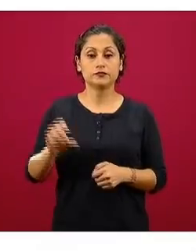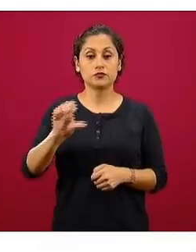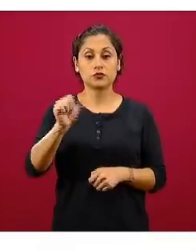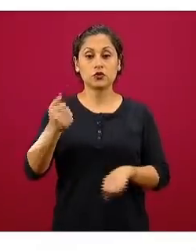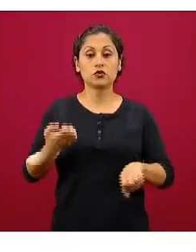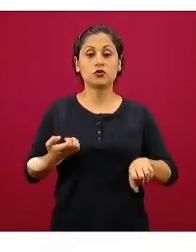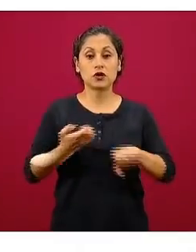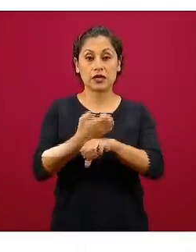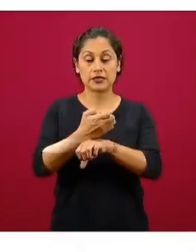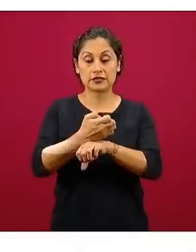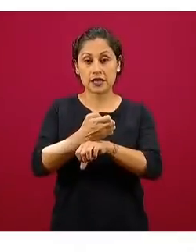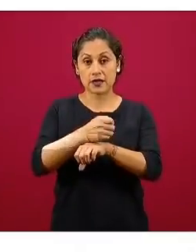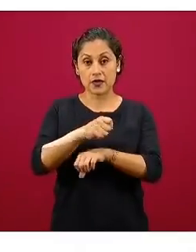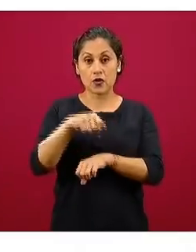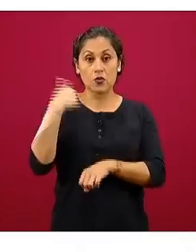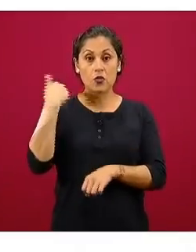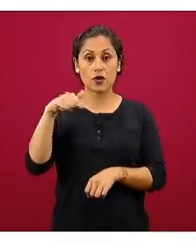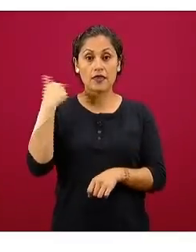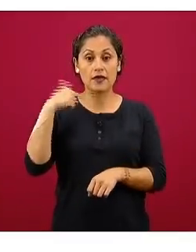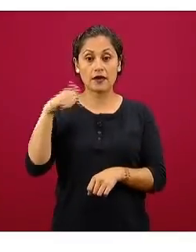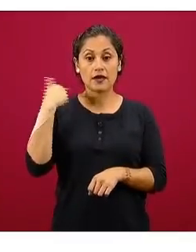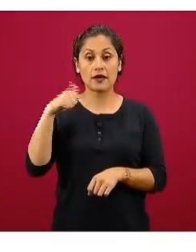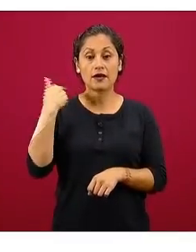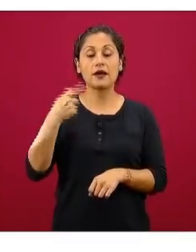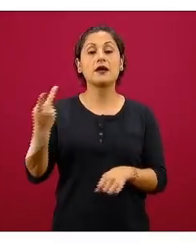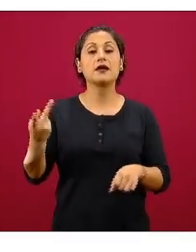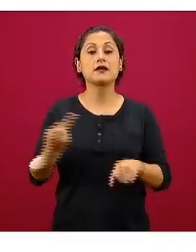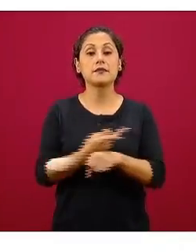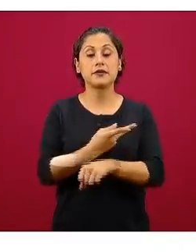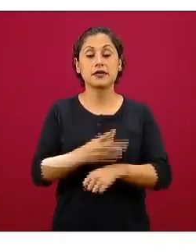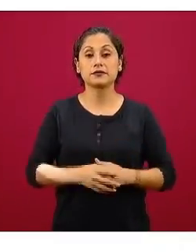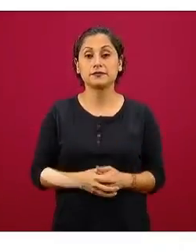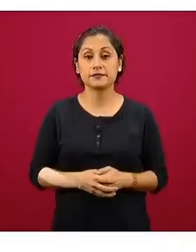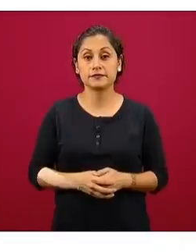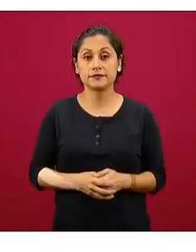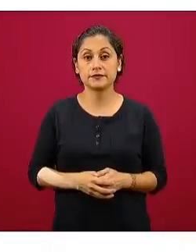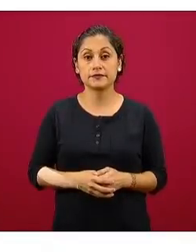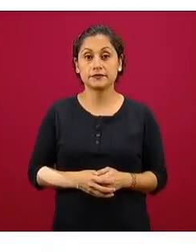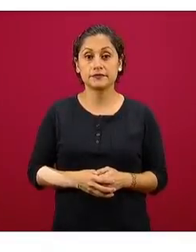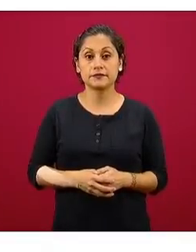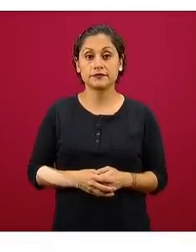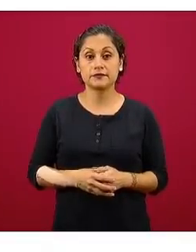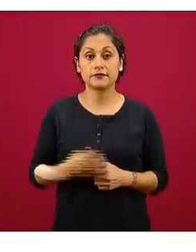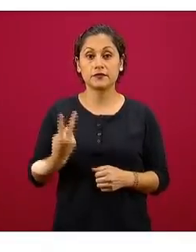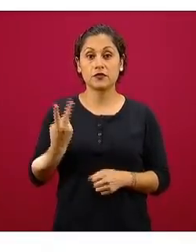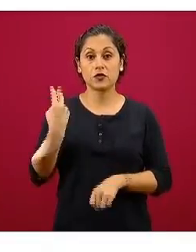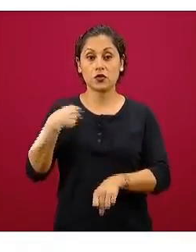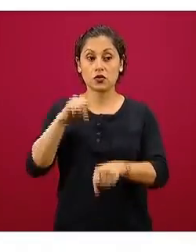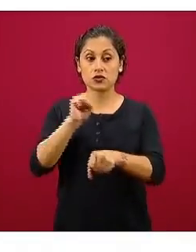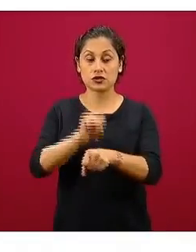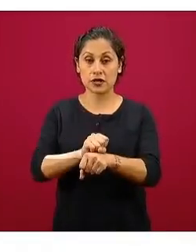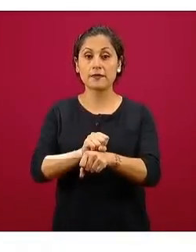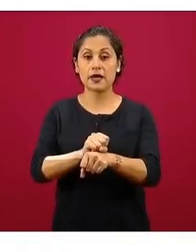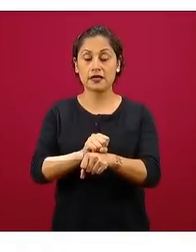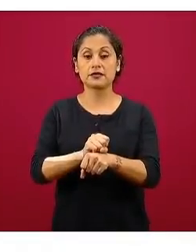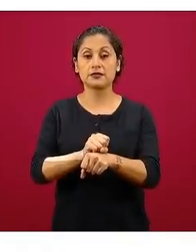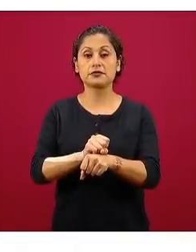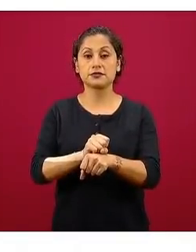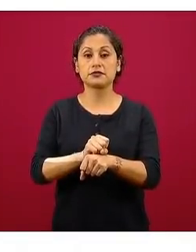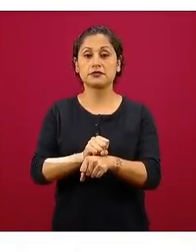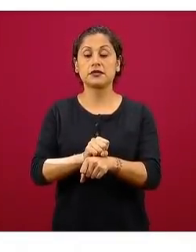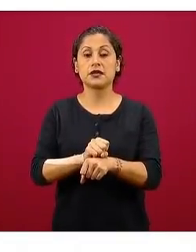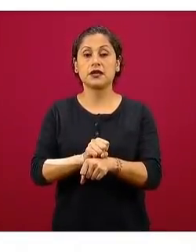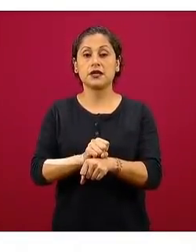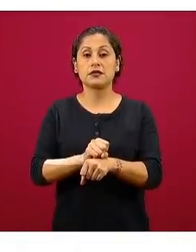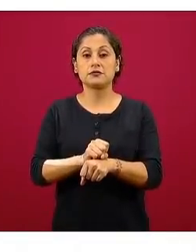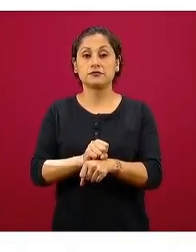Guadalajara, esta sí es la penúltima. De Guadalajara lo que podemos ver es que claramente, como dijimos hace 2 semanas, iba a llegar el momento en que